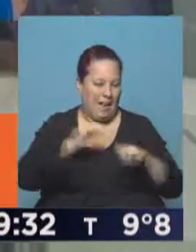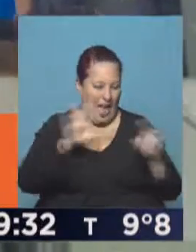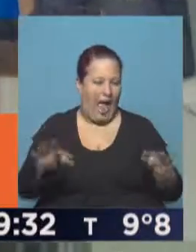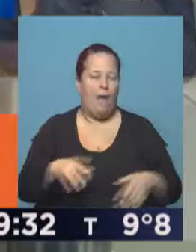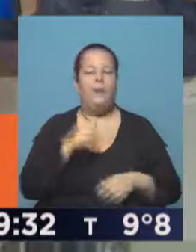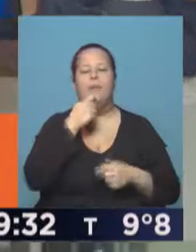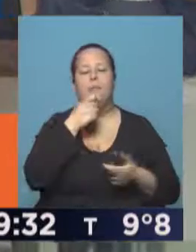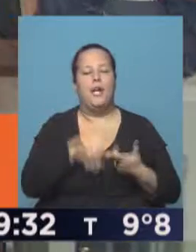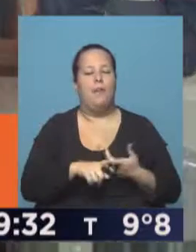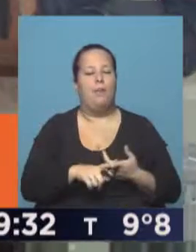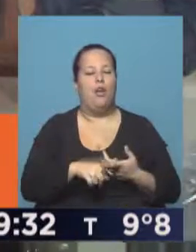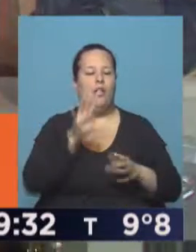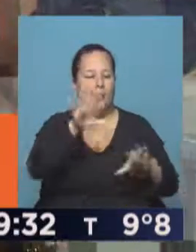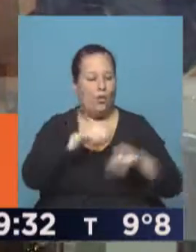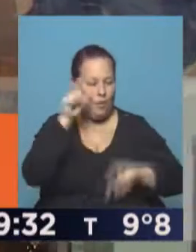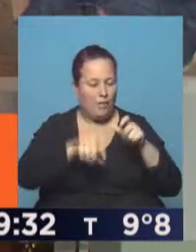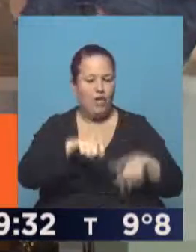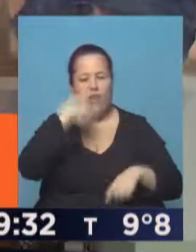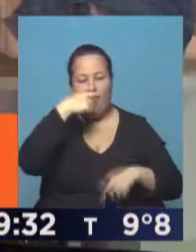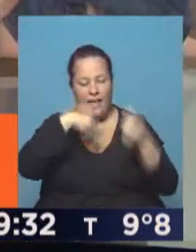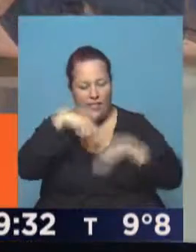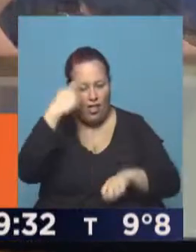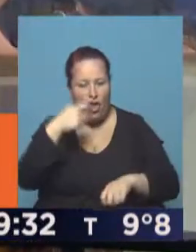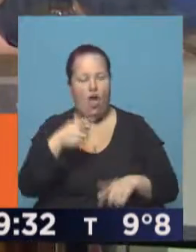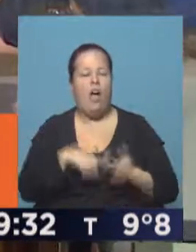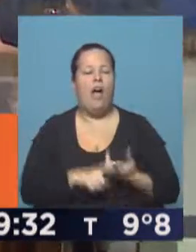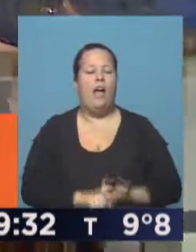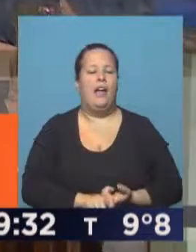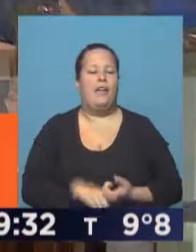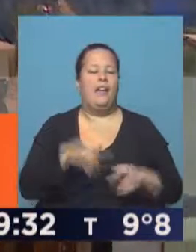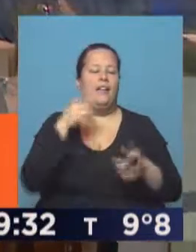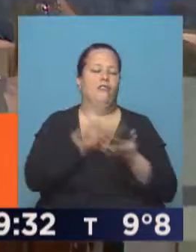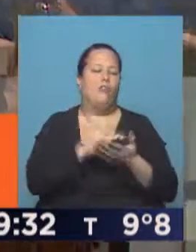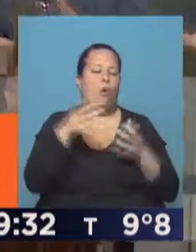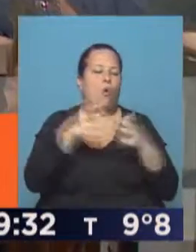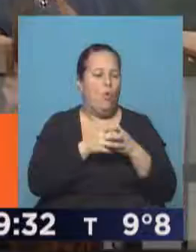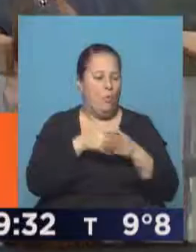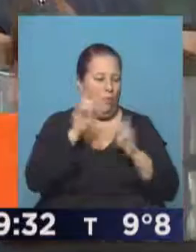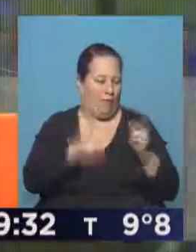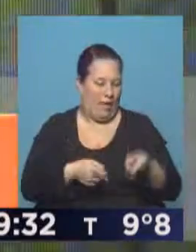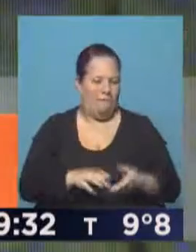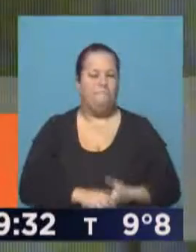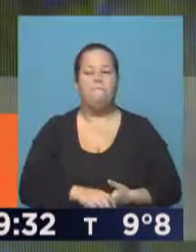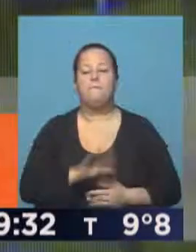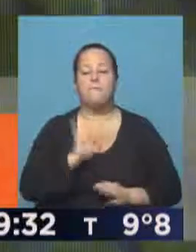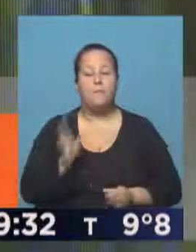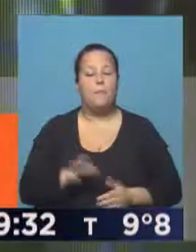delitos complejos son trata, narcotráfico y delitos de organizaciones.